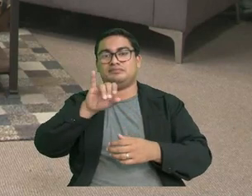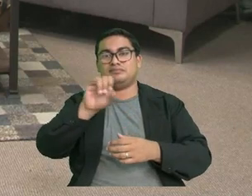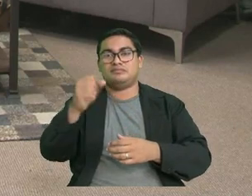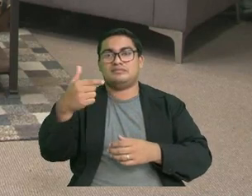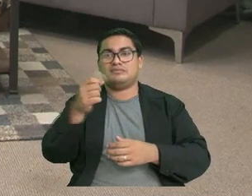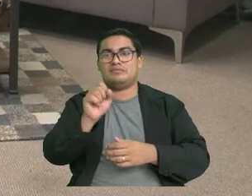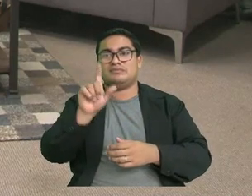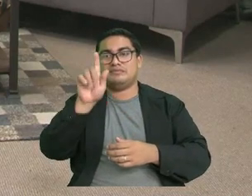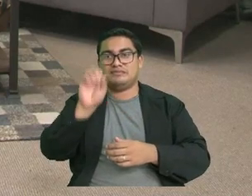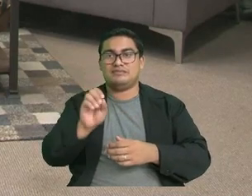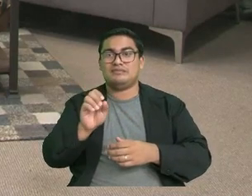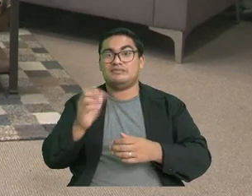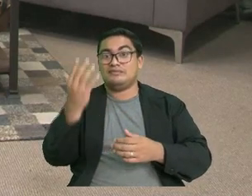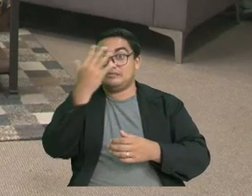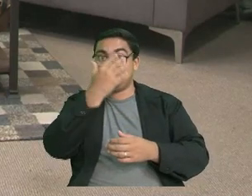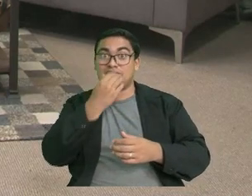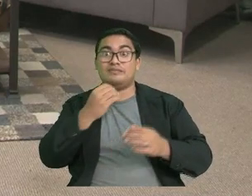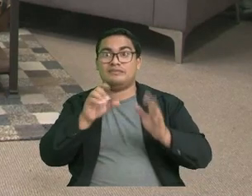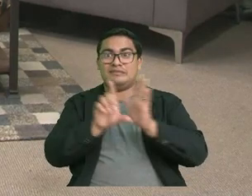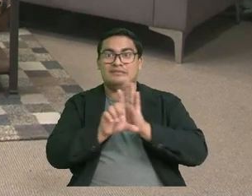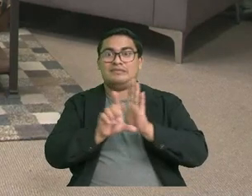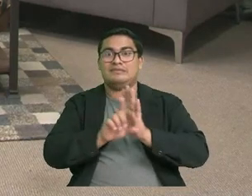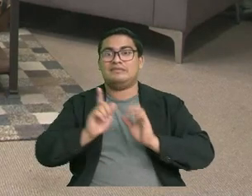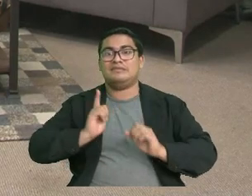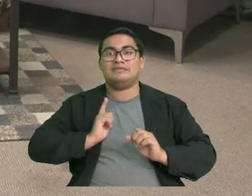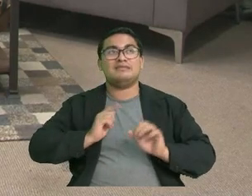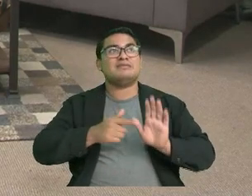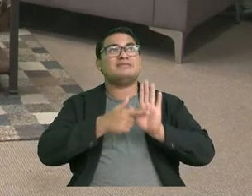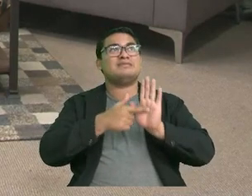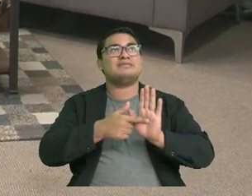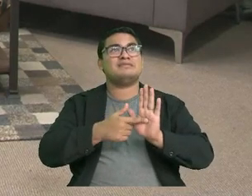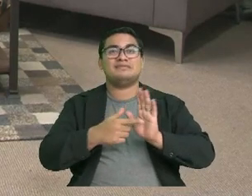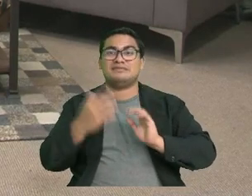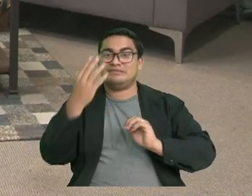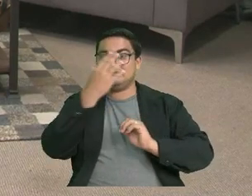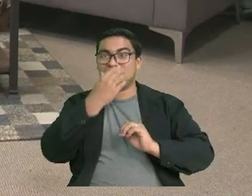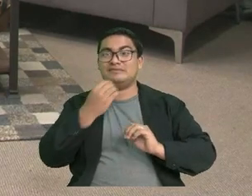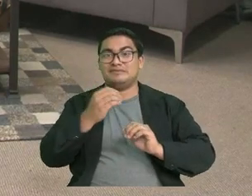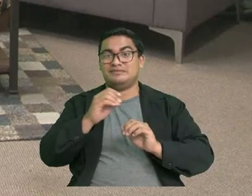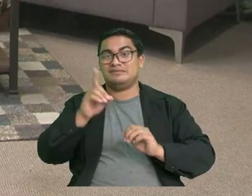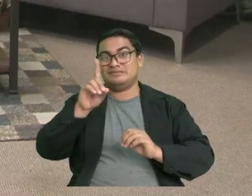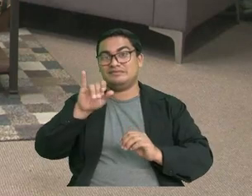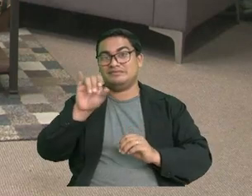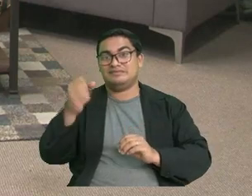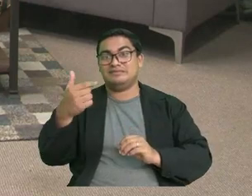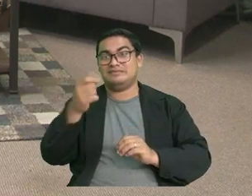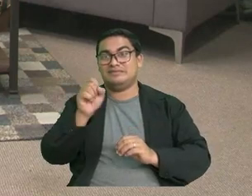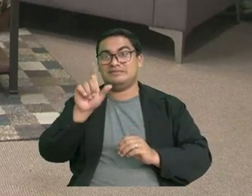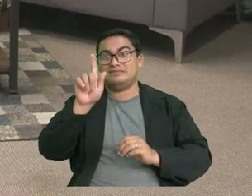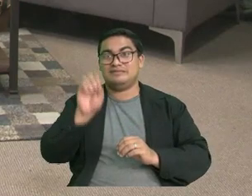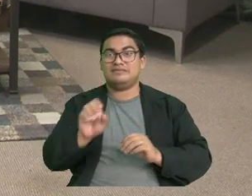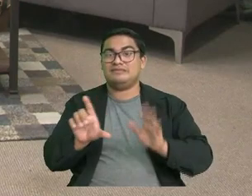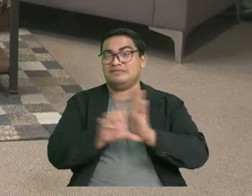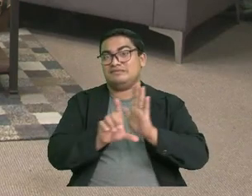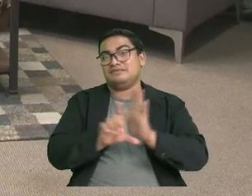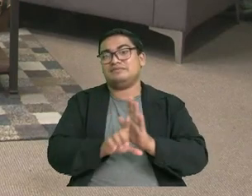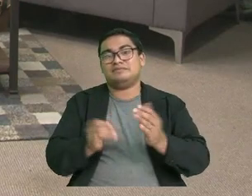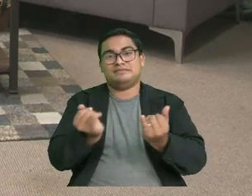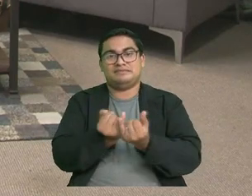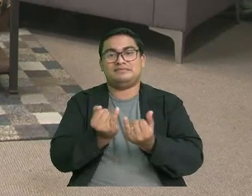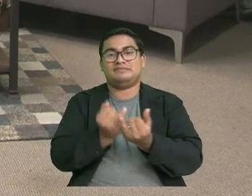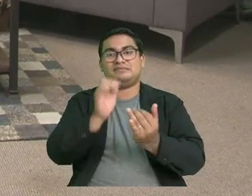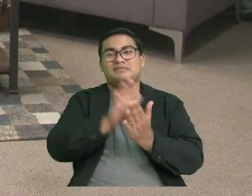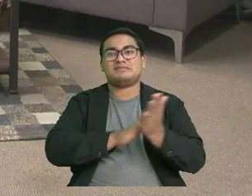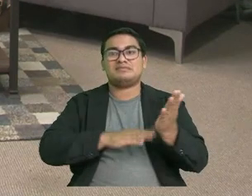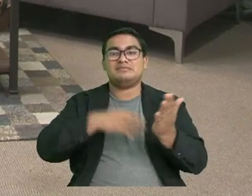digo es parte de este digesto hermoso que tenemos aquí. Es parte de este digesto. Entonces, esta ley también lleva